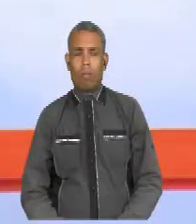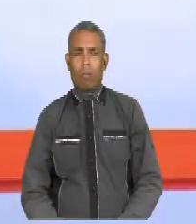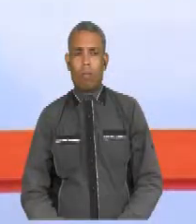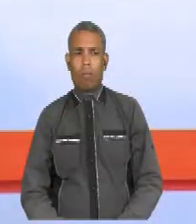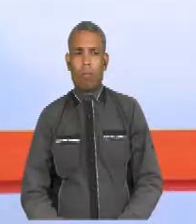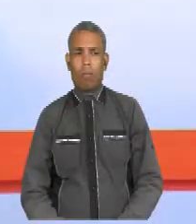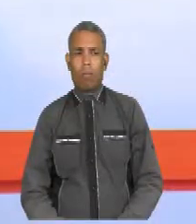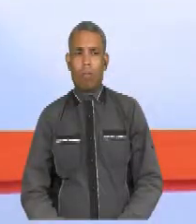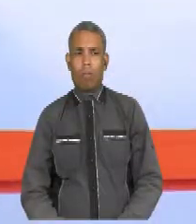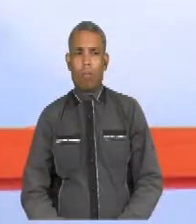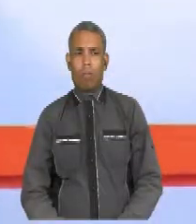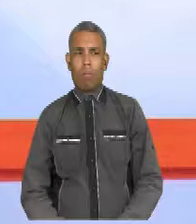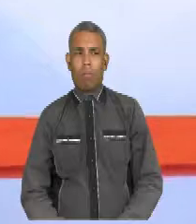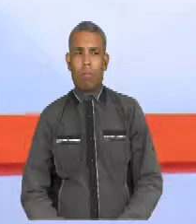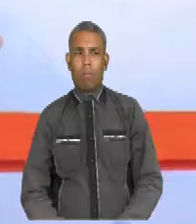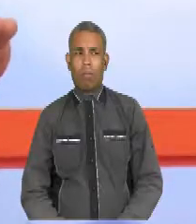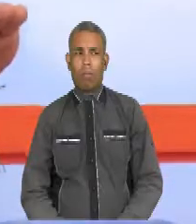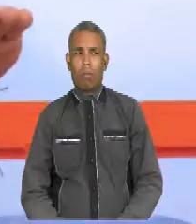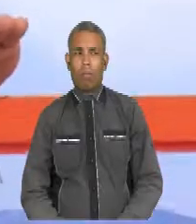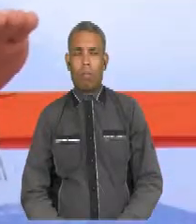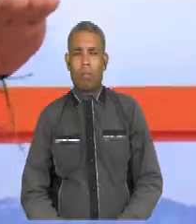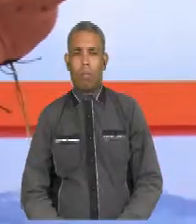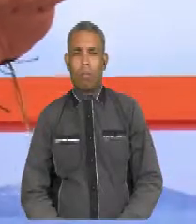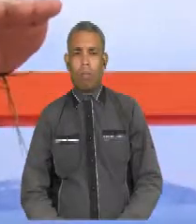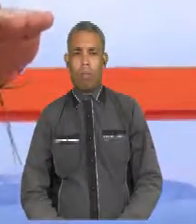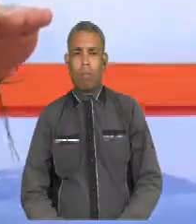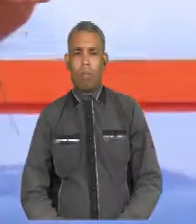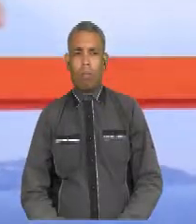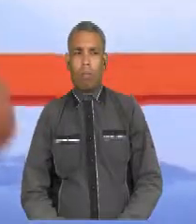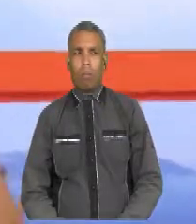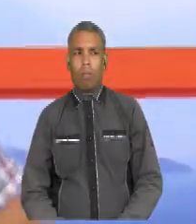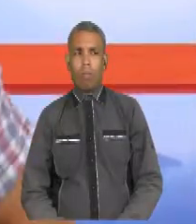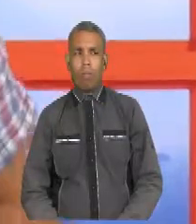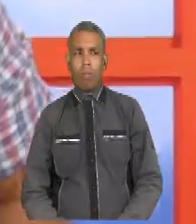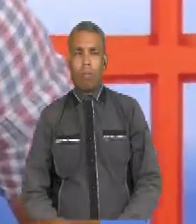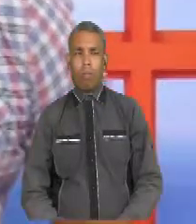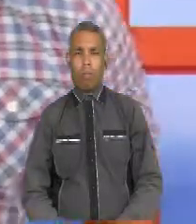Me hago daño sin saber las veces que yo lo intento, sí.